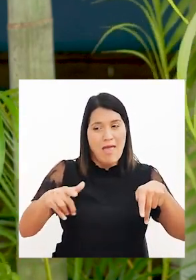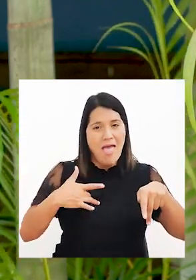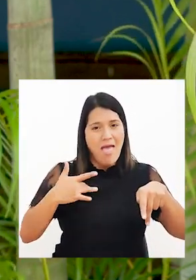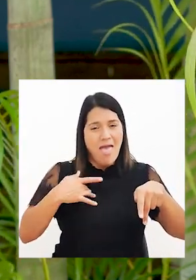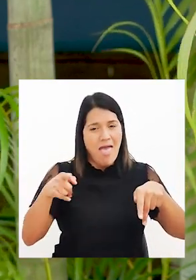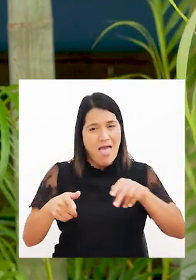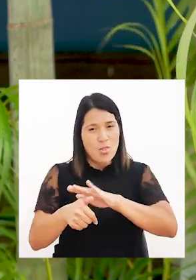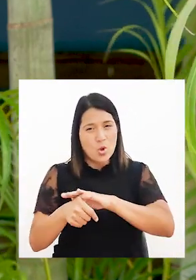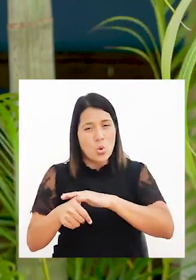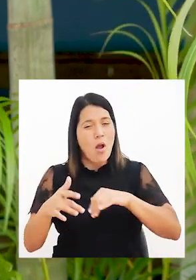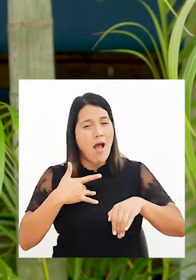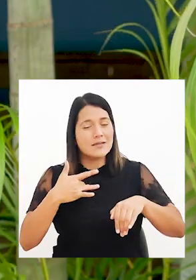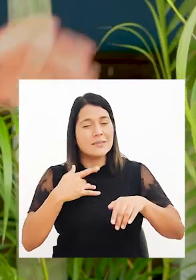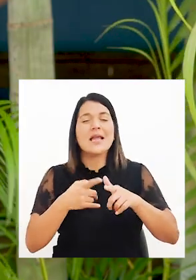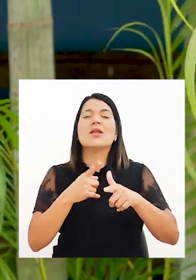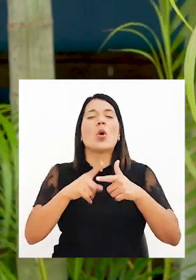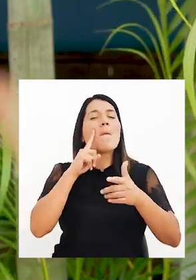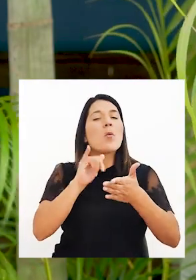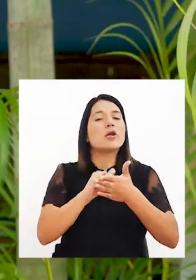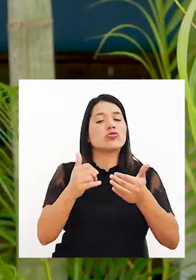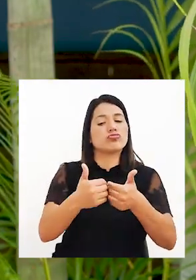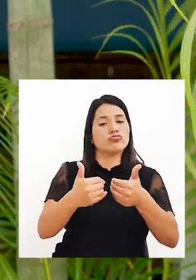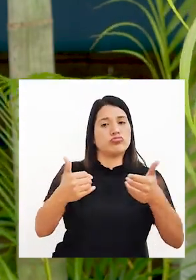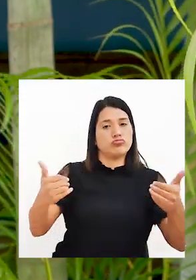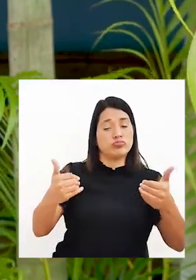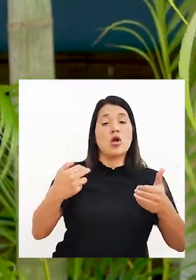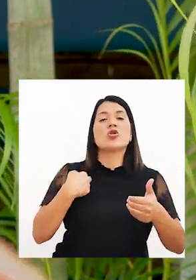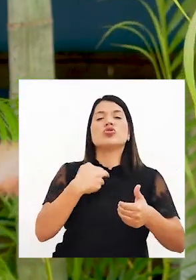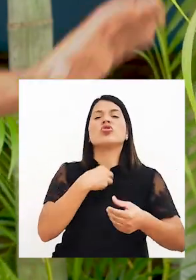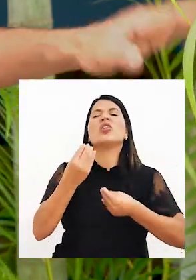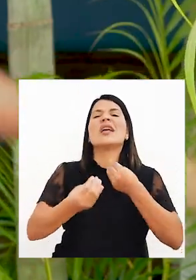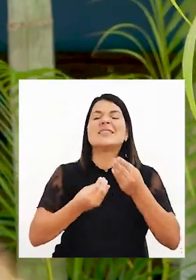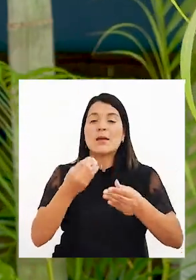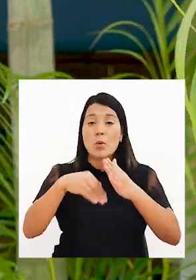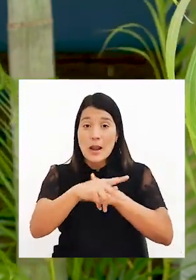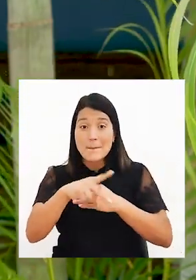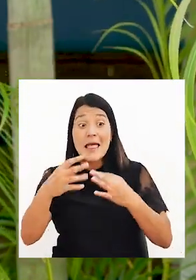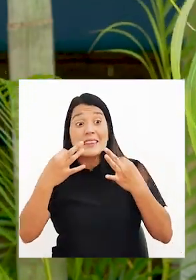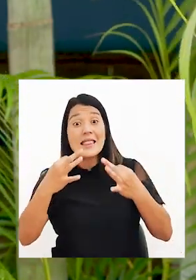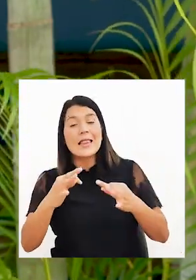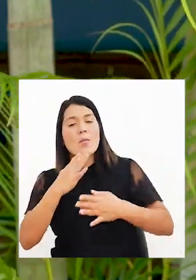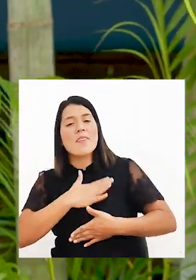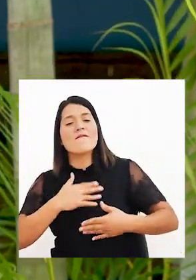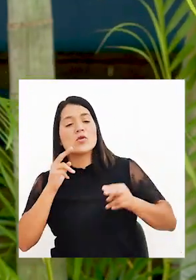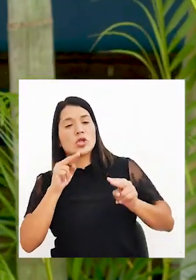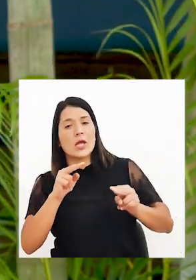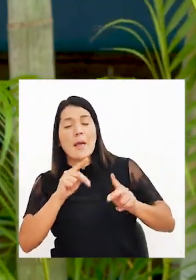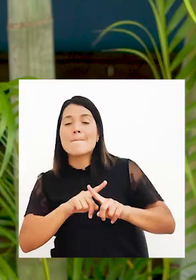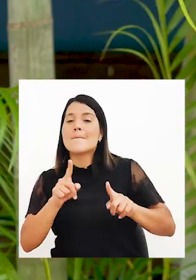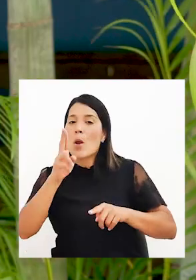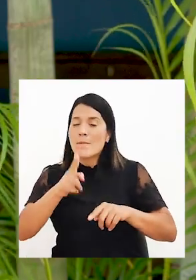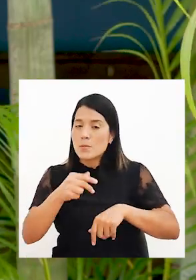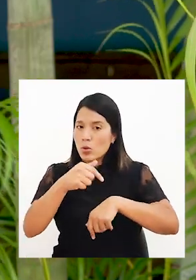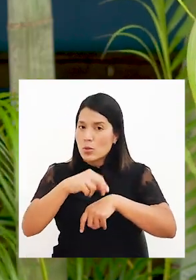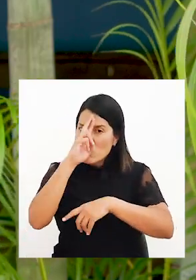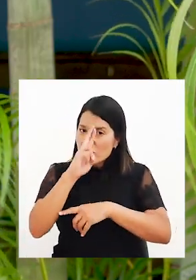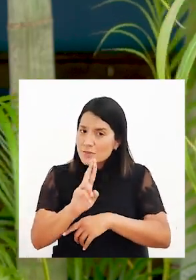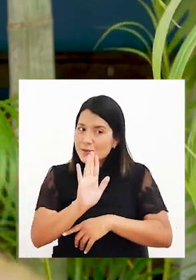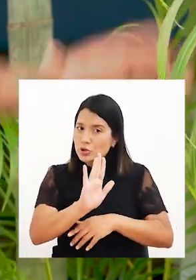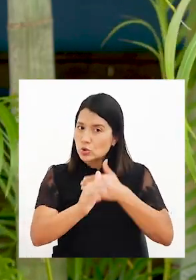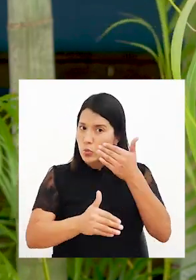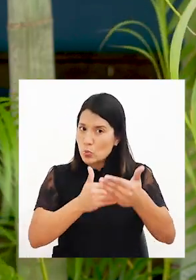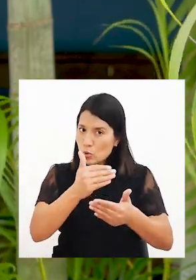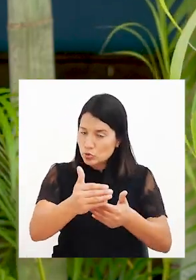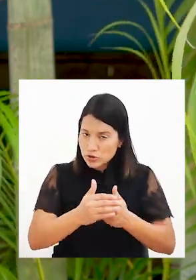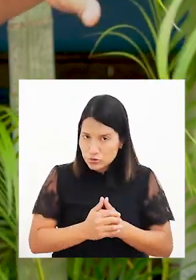cierta distancia con ella, ¿verdad? Lo que hacemos en la playa es, tratamos de disfrutar lo que están haciendo ellos, pero al mismo tiempo respetamos todo lo que están haciendo,